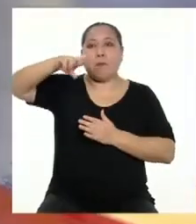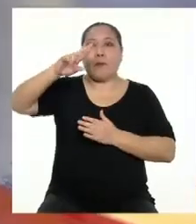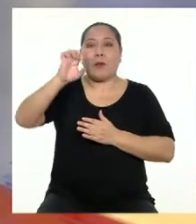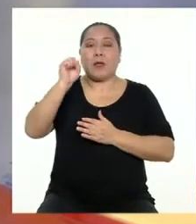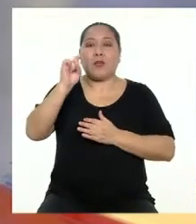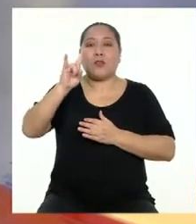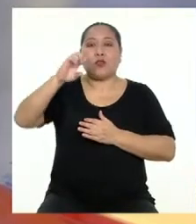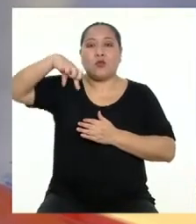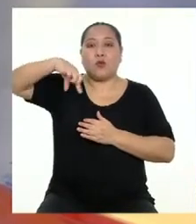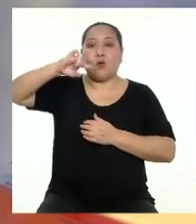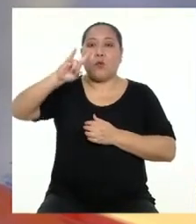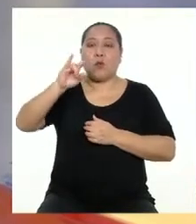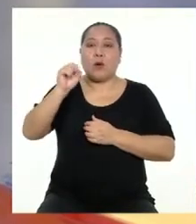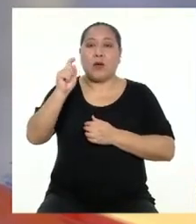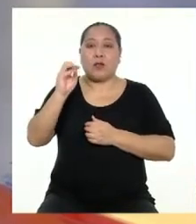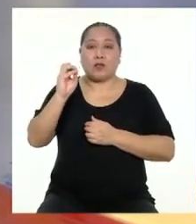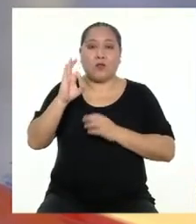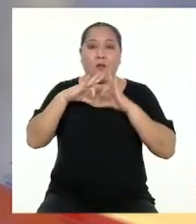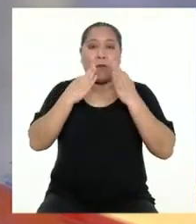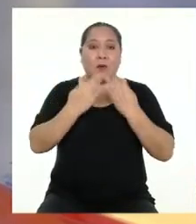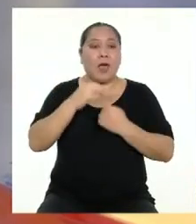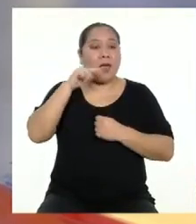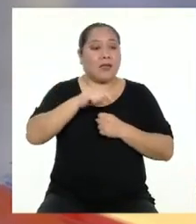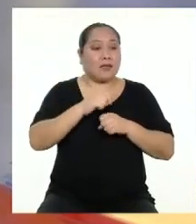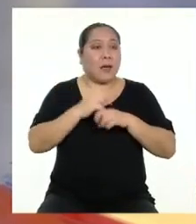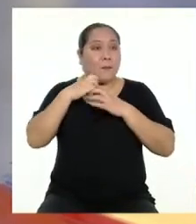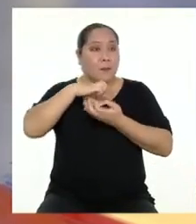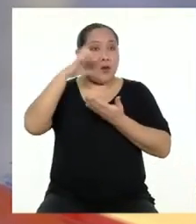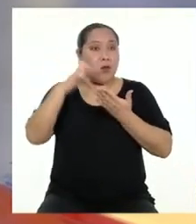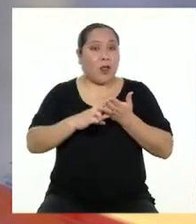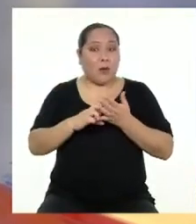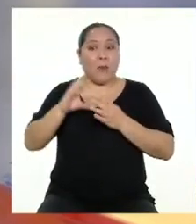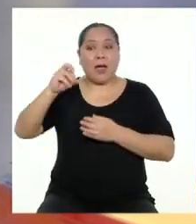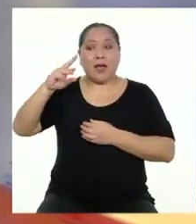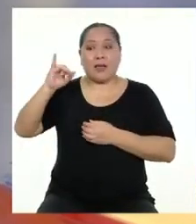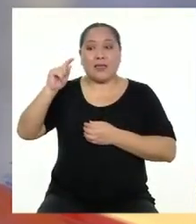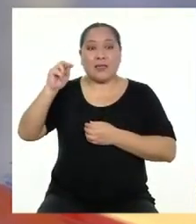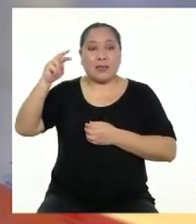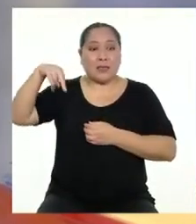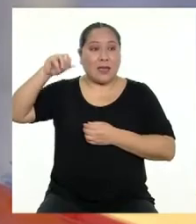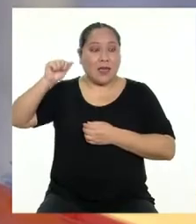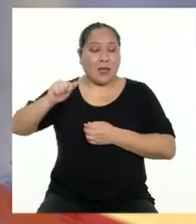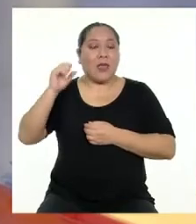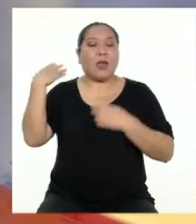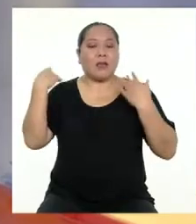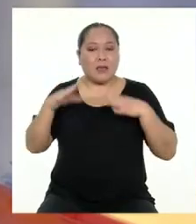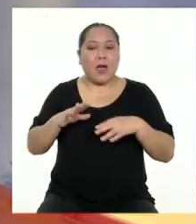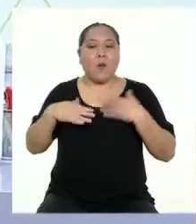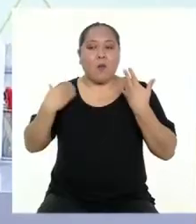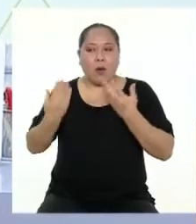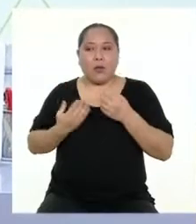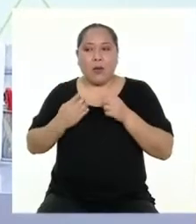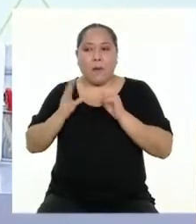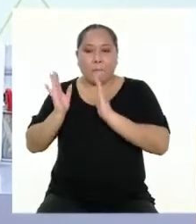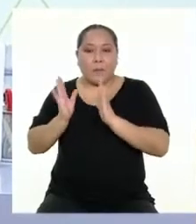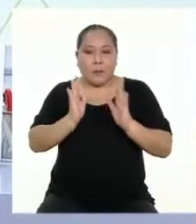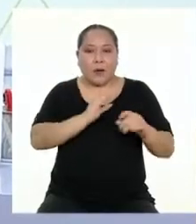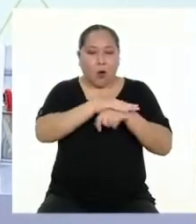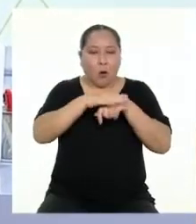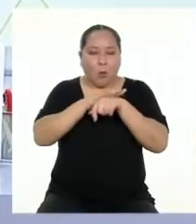cuáles son las prioridades. Segunda pregunta. Hola Rodrigo, hola profesora, me llamo André y envío este video desde